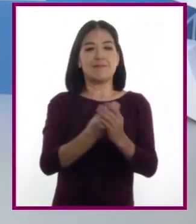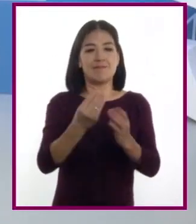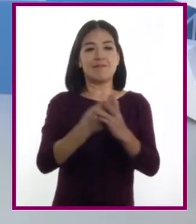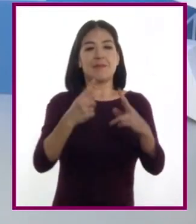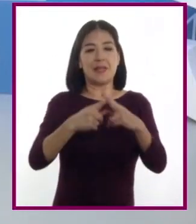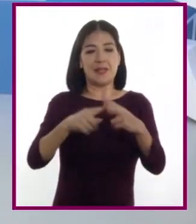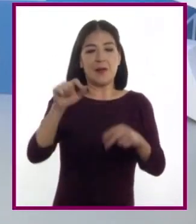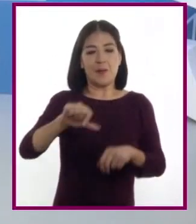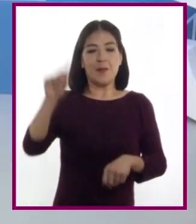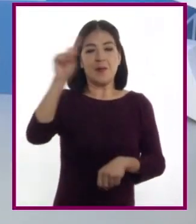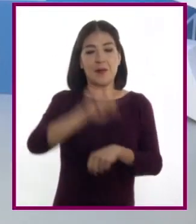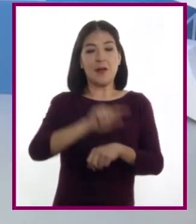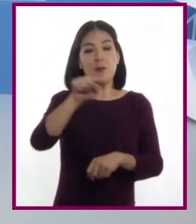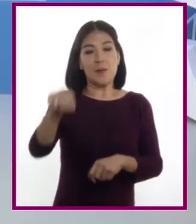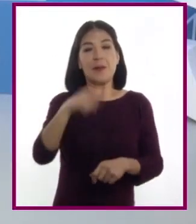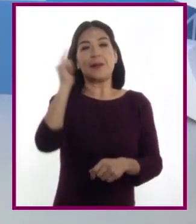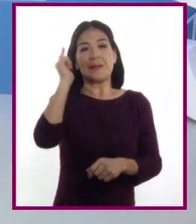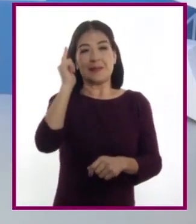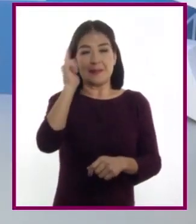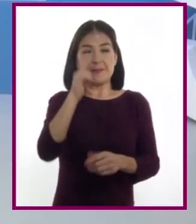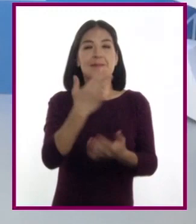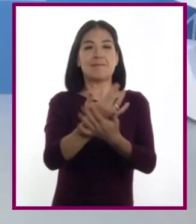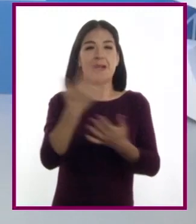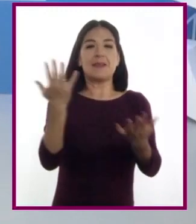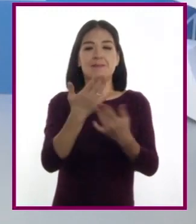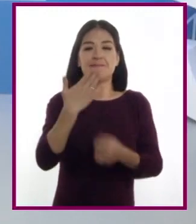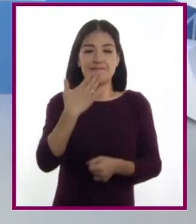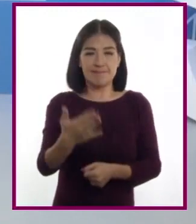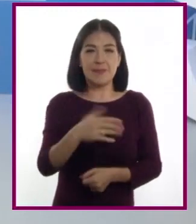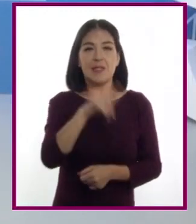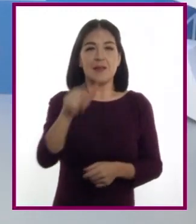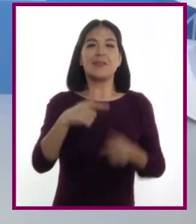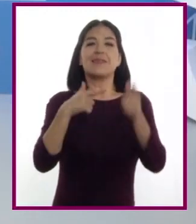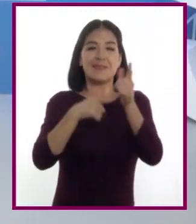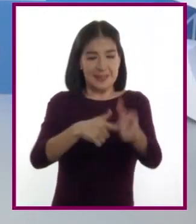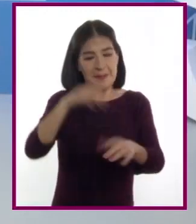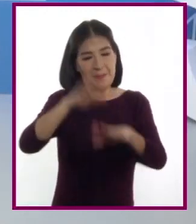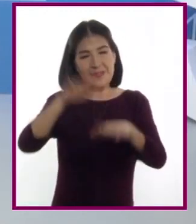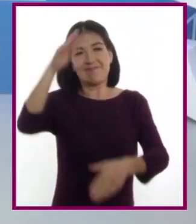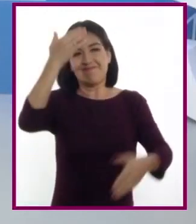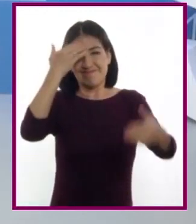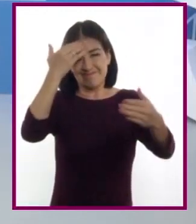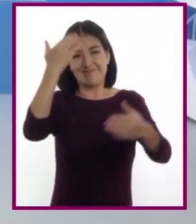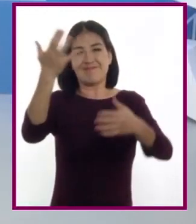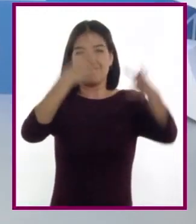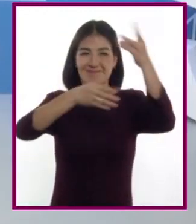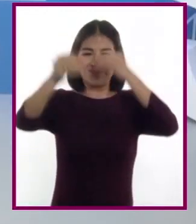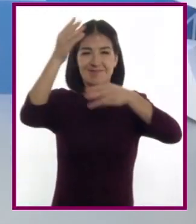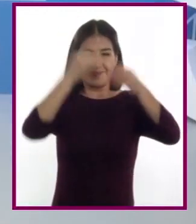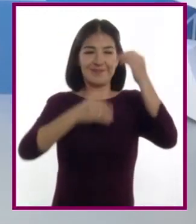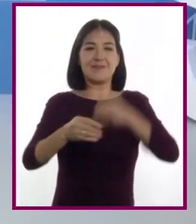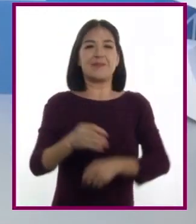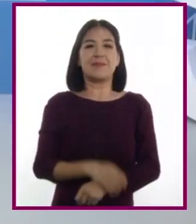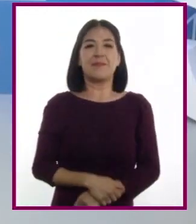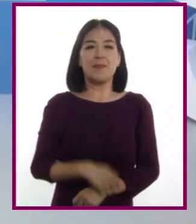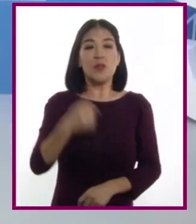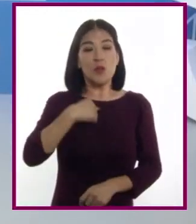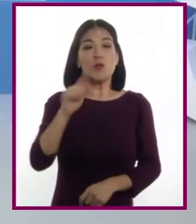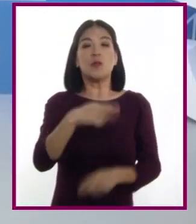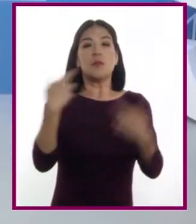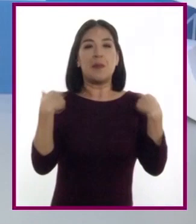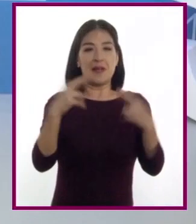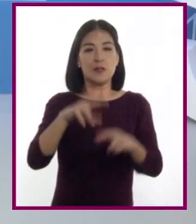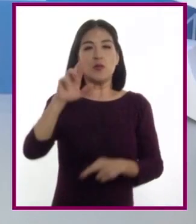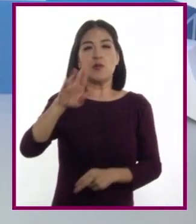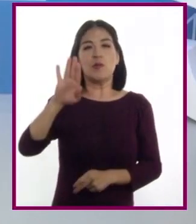de hoy. Espero que se encuentren muy bien y con muchas ganas de seguir ampliando sus conocimientos. Yo soy el profesor Rubén García